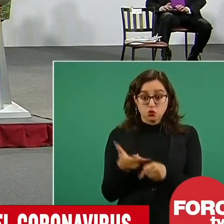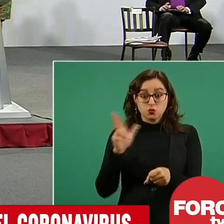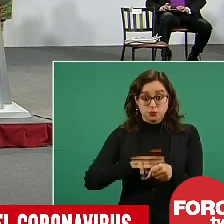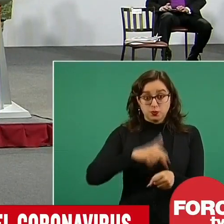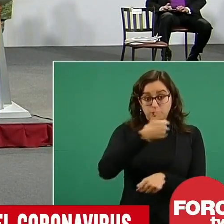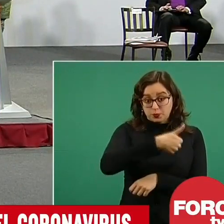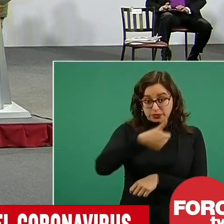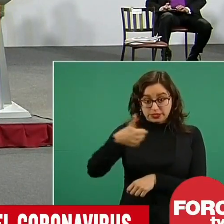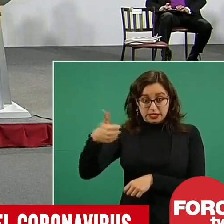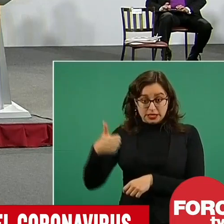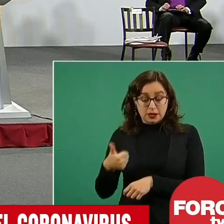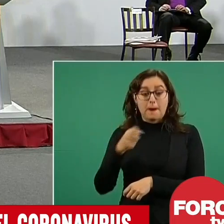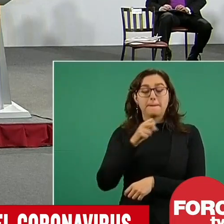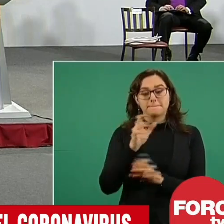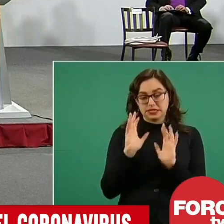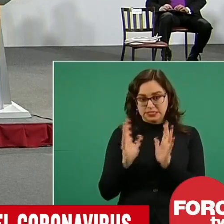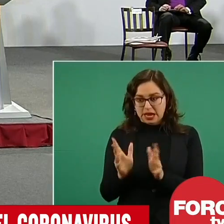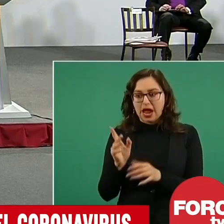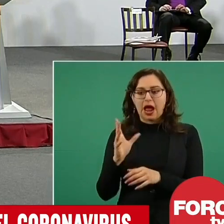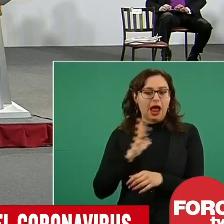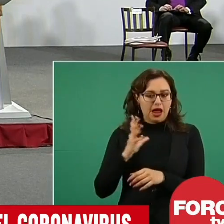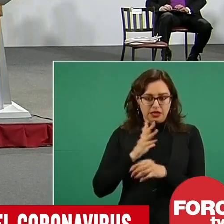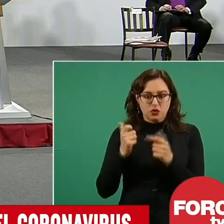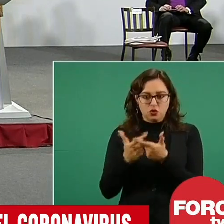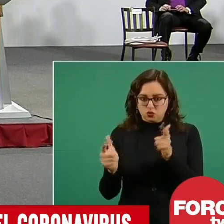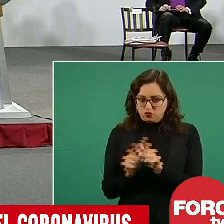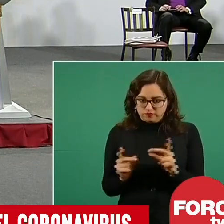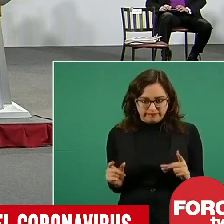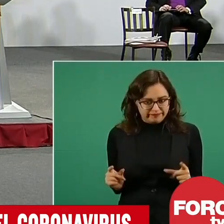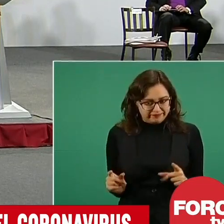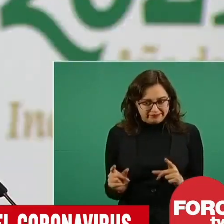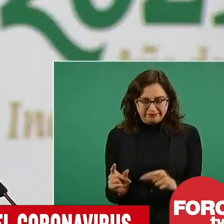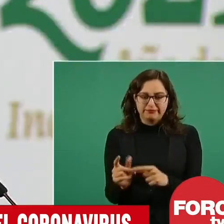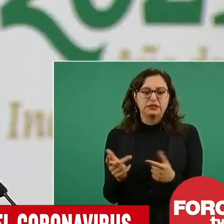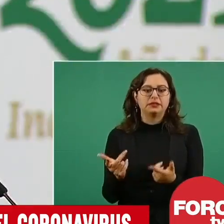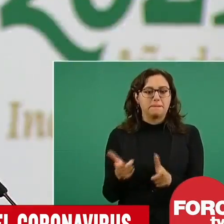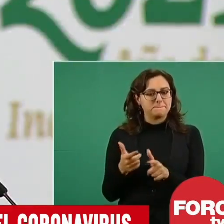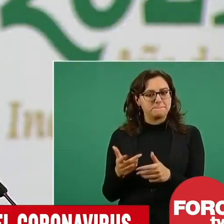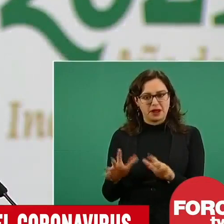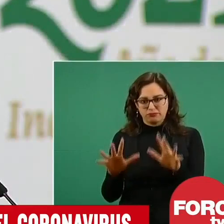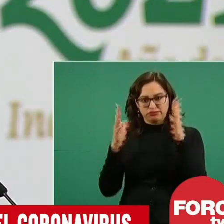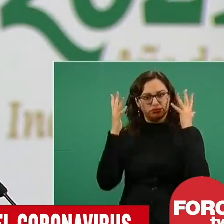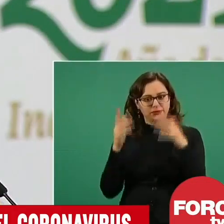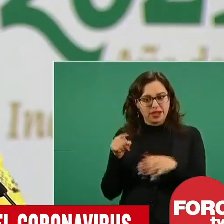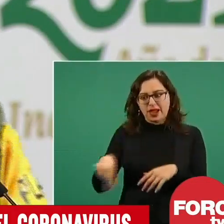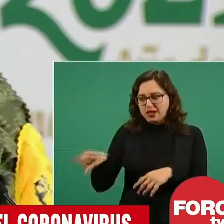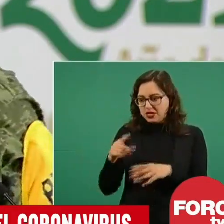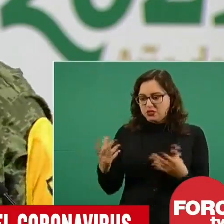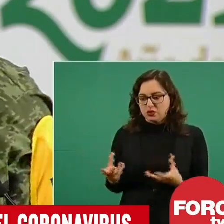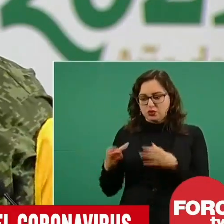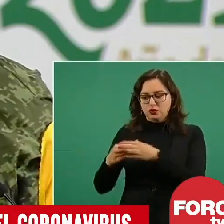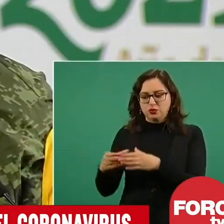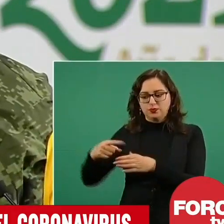que llegaron hoy a nuestro país. Indicó que las dosis se van a distribuir a 7 entidades de forma terrestre. Estas son la